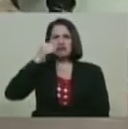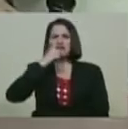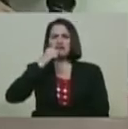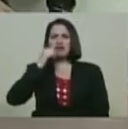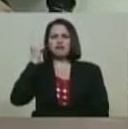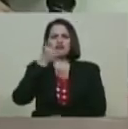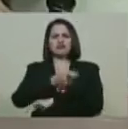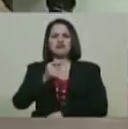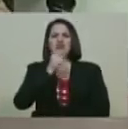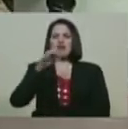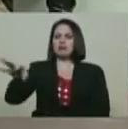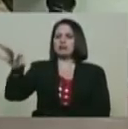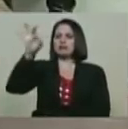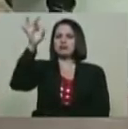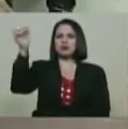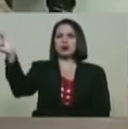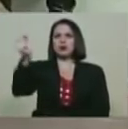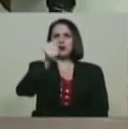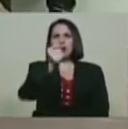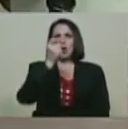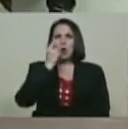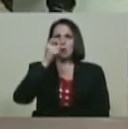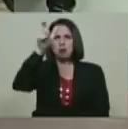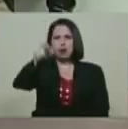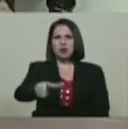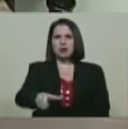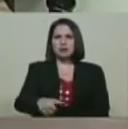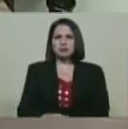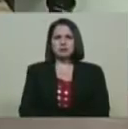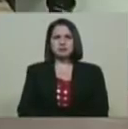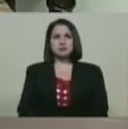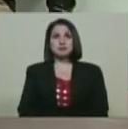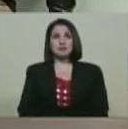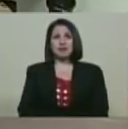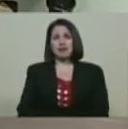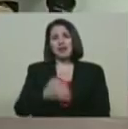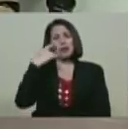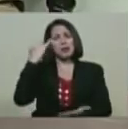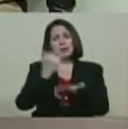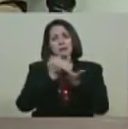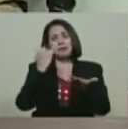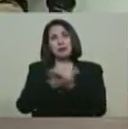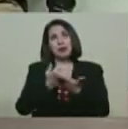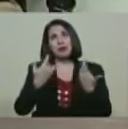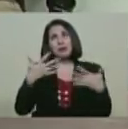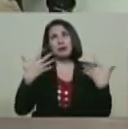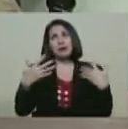Barbosa. Aquí lo sabemos todo. Tengo las pruebas, compadre.